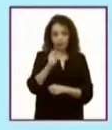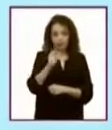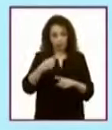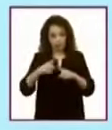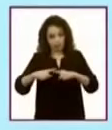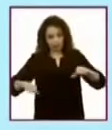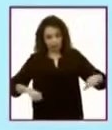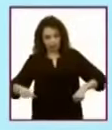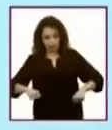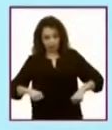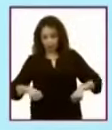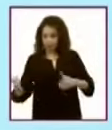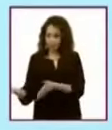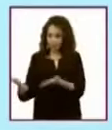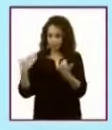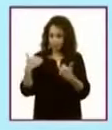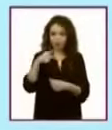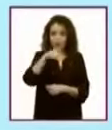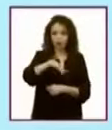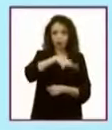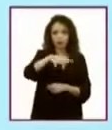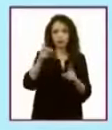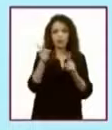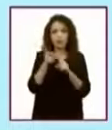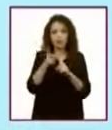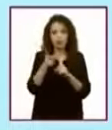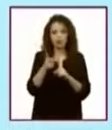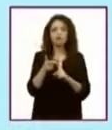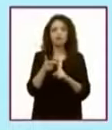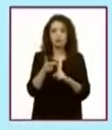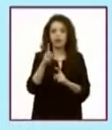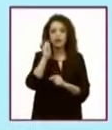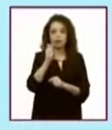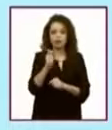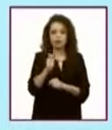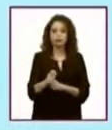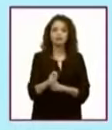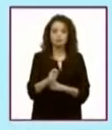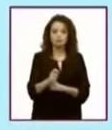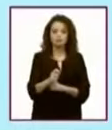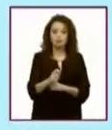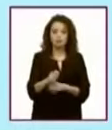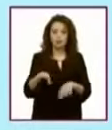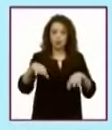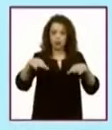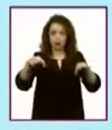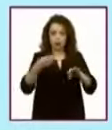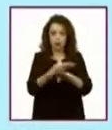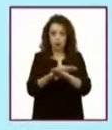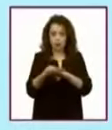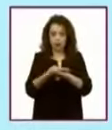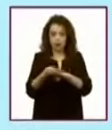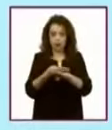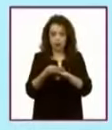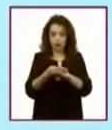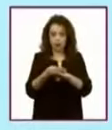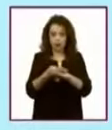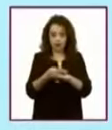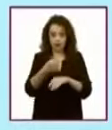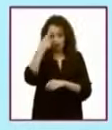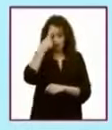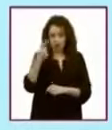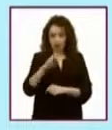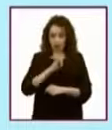los invitamos a que busquen rápidamente una aguja y una hoja blanca, a fin de que puedan replicar a la par